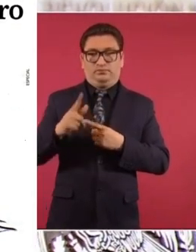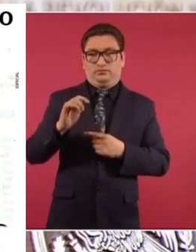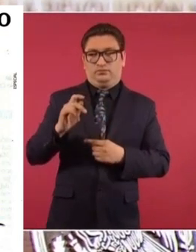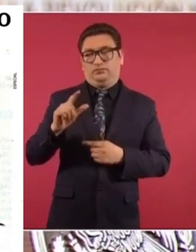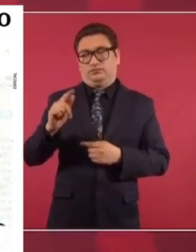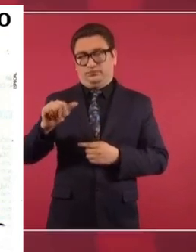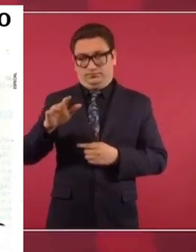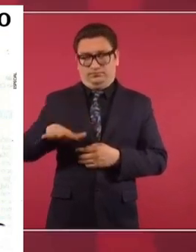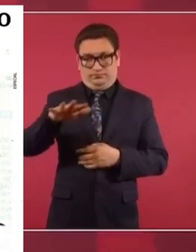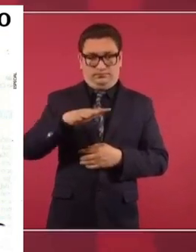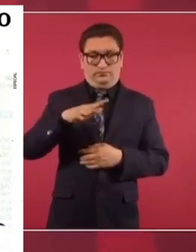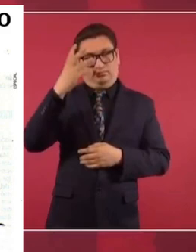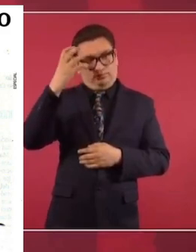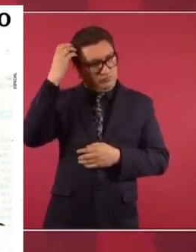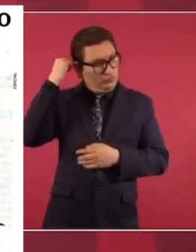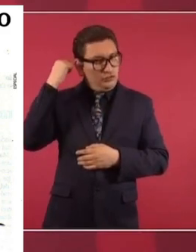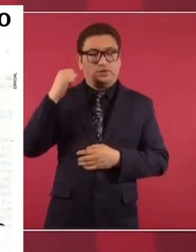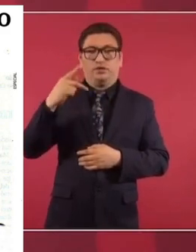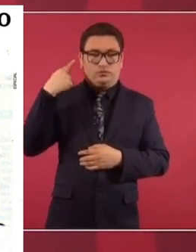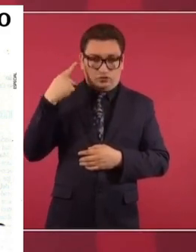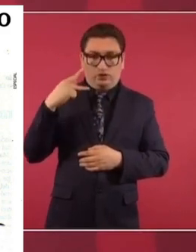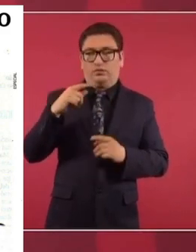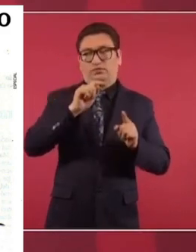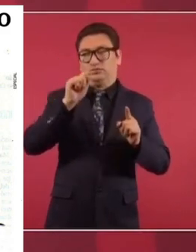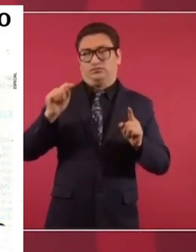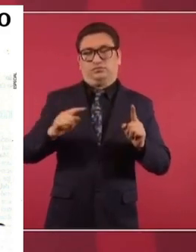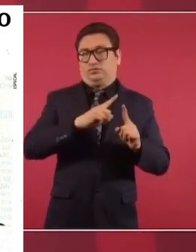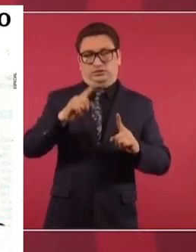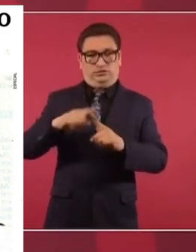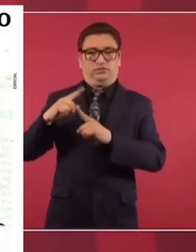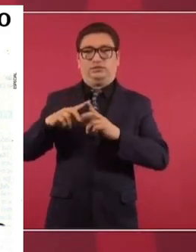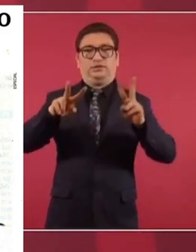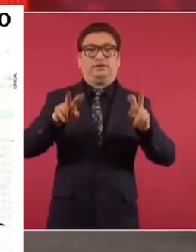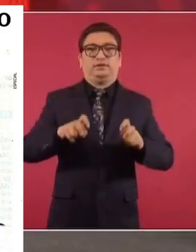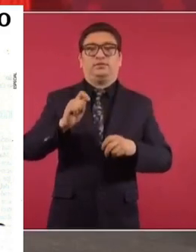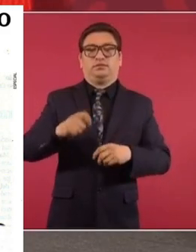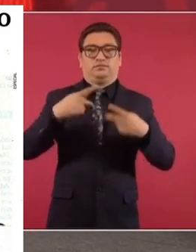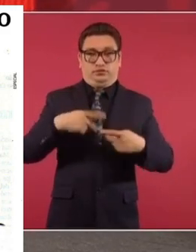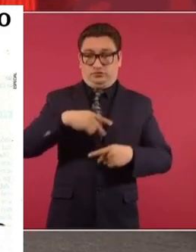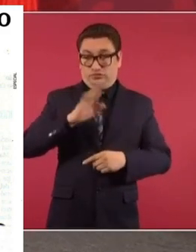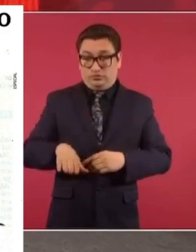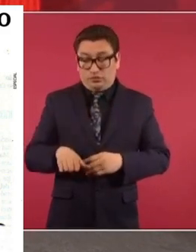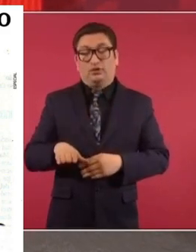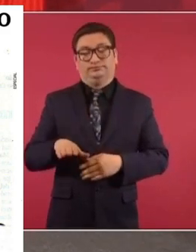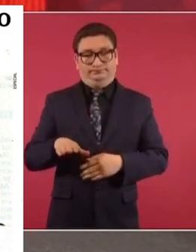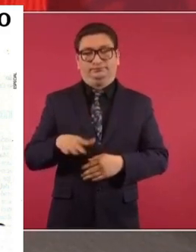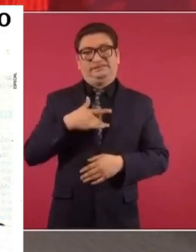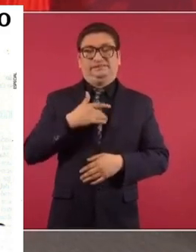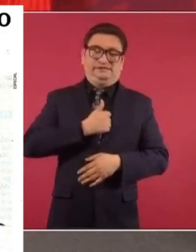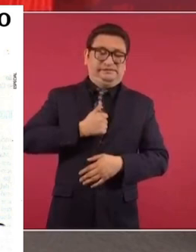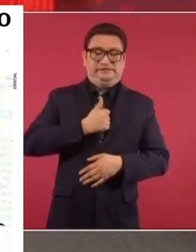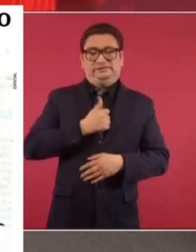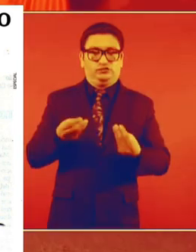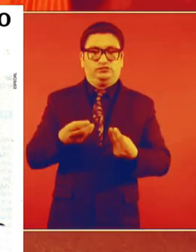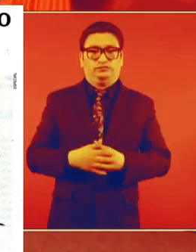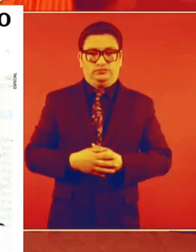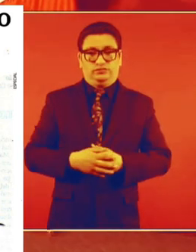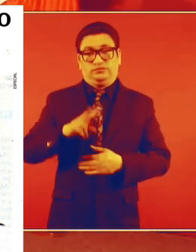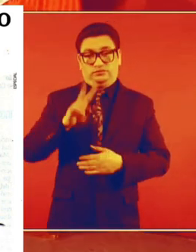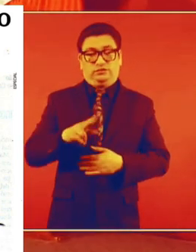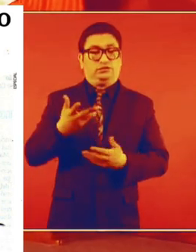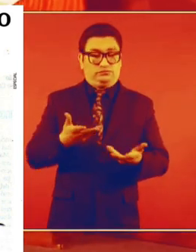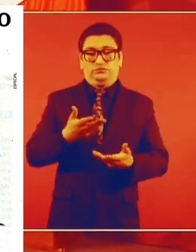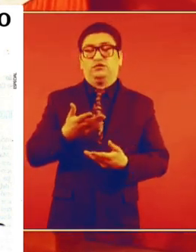Totolapan, lo de Morelos, esto de Puebla y todo lo que tiene que ver con la pérdida de vidas humanas, pues lamentarlo mucho,